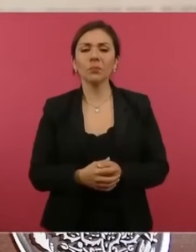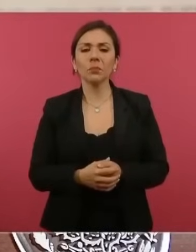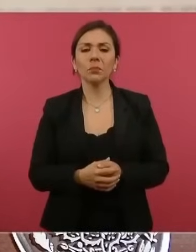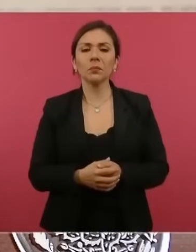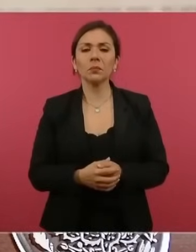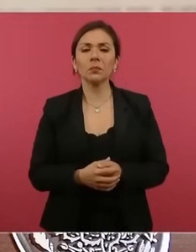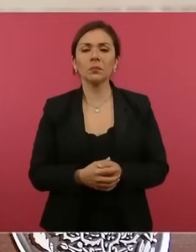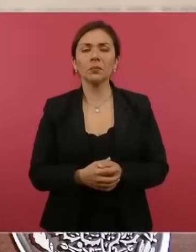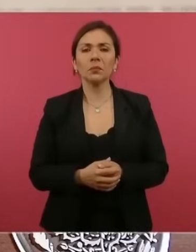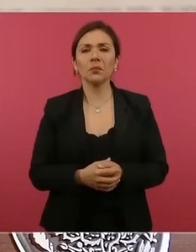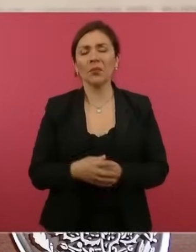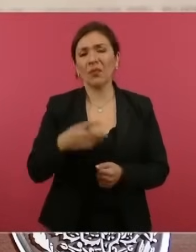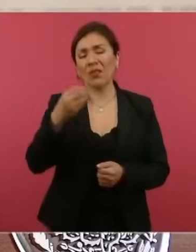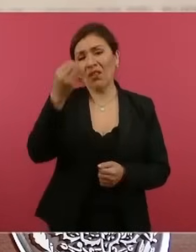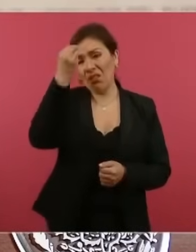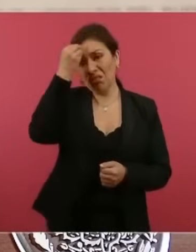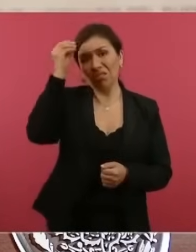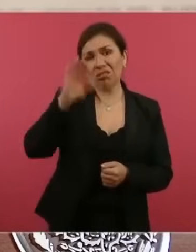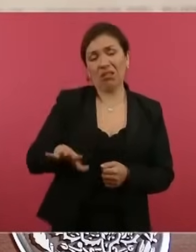culparme,